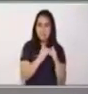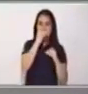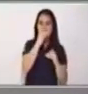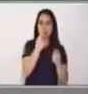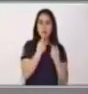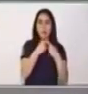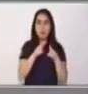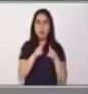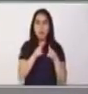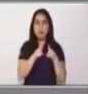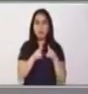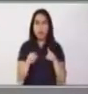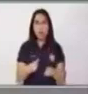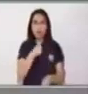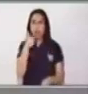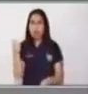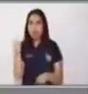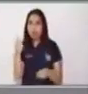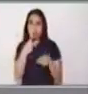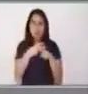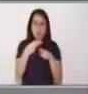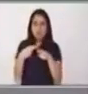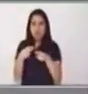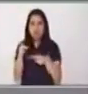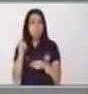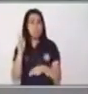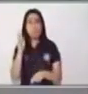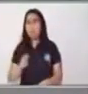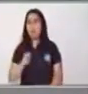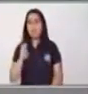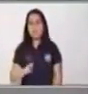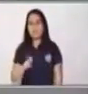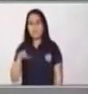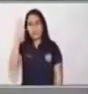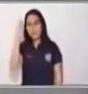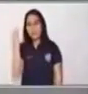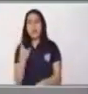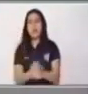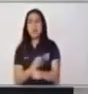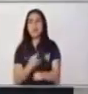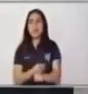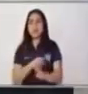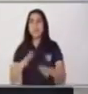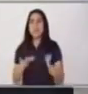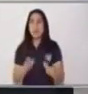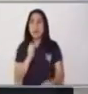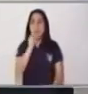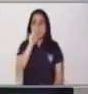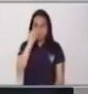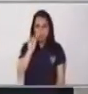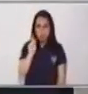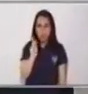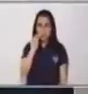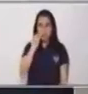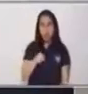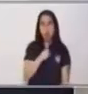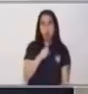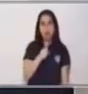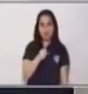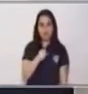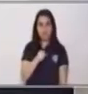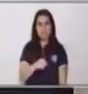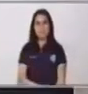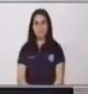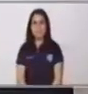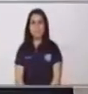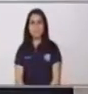y no es necesario colocar una mayúscula. Ya que repasamos este contenido que vimos la clase anterior,